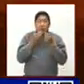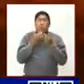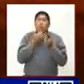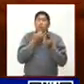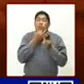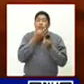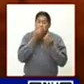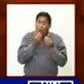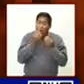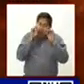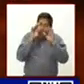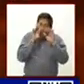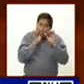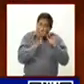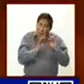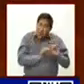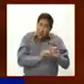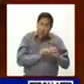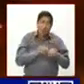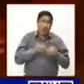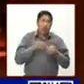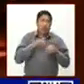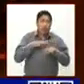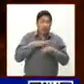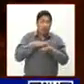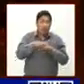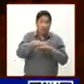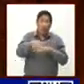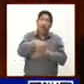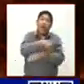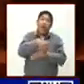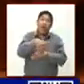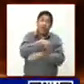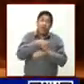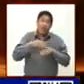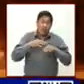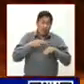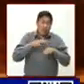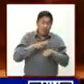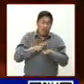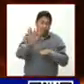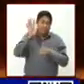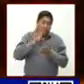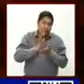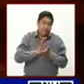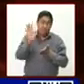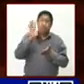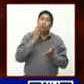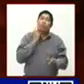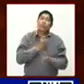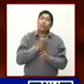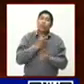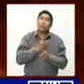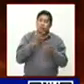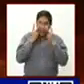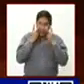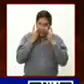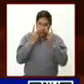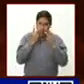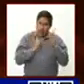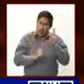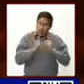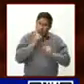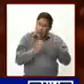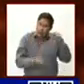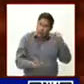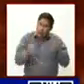la sede de gobierno Pero bueno las plataformas la capa asfáltica está totalmente mojada y hay que tener mucho cuidado Estás viendo que algunas de las